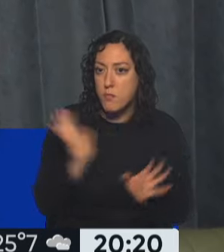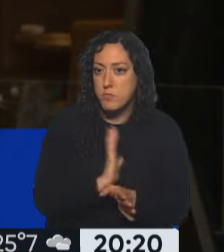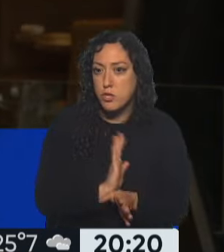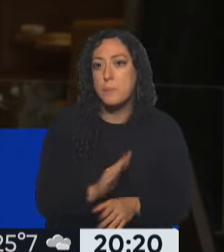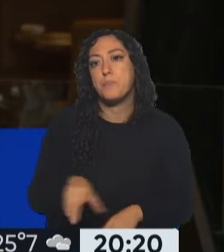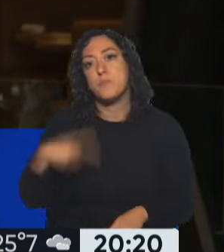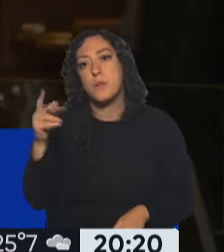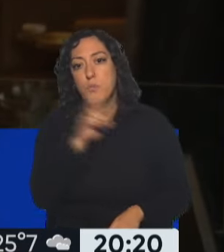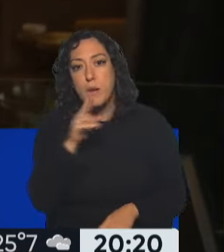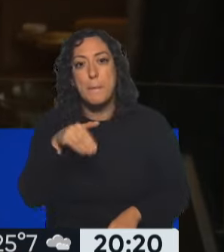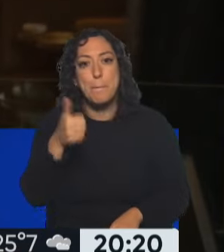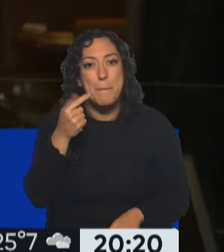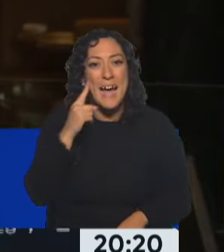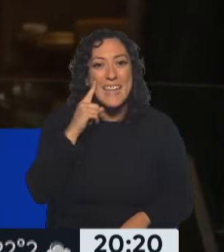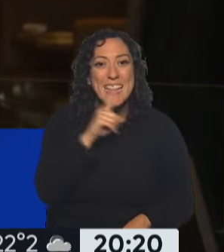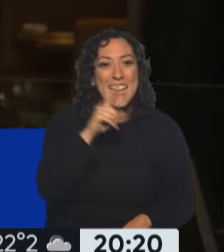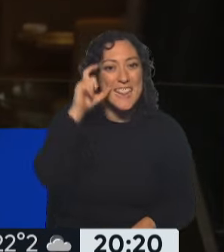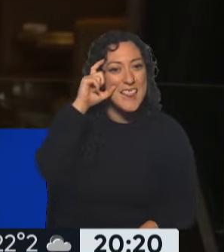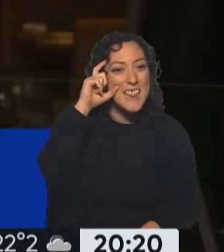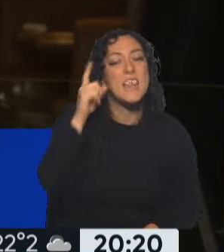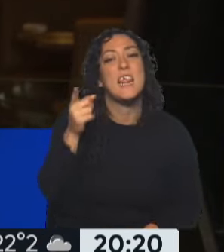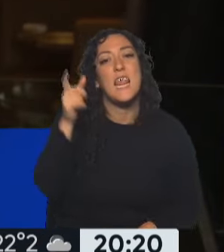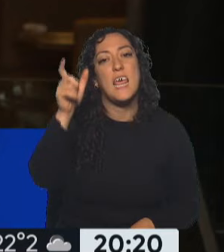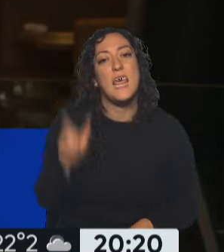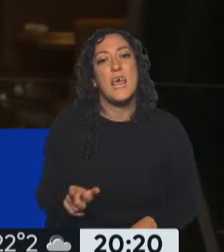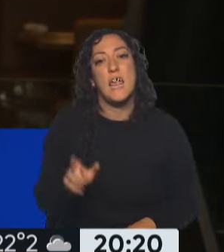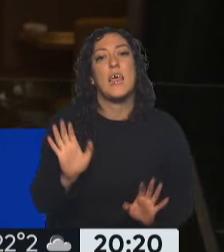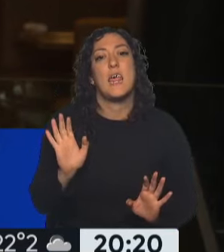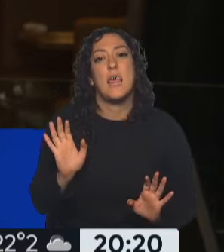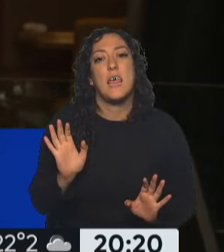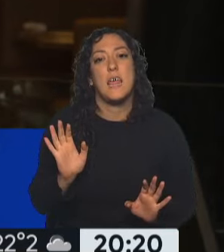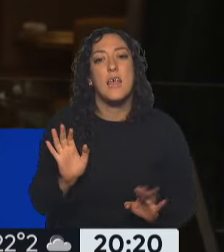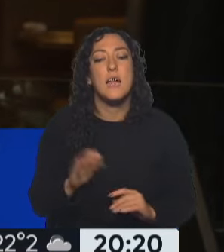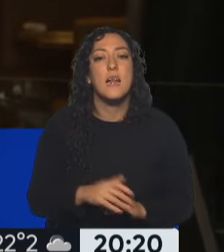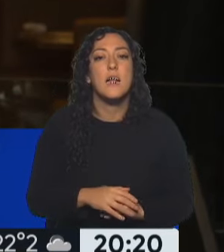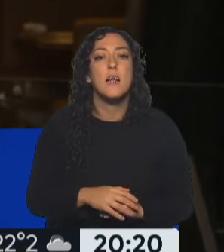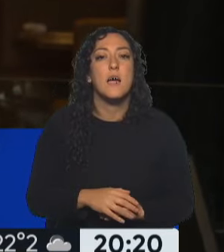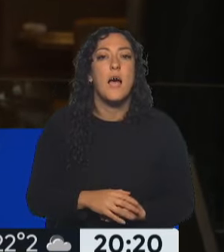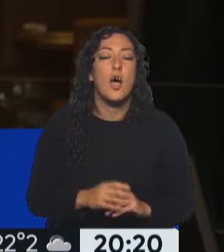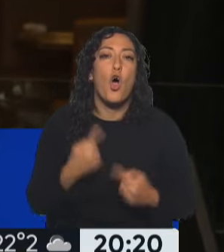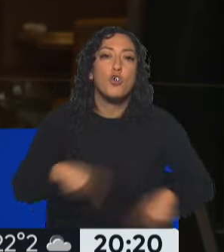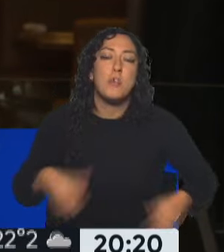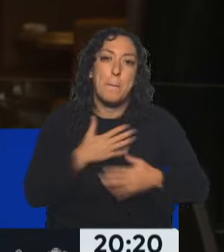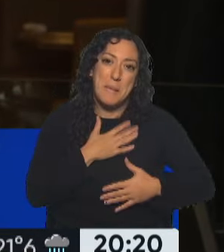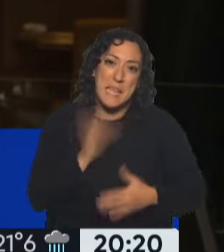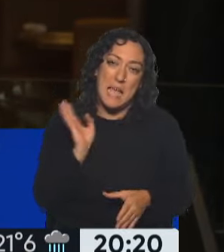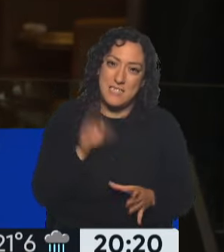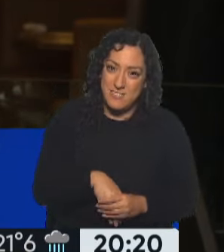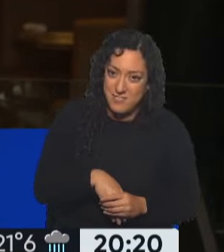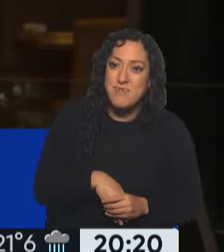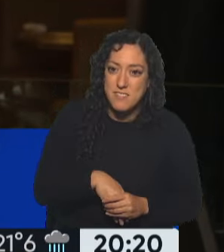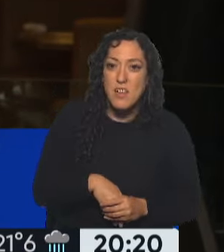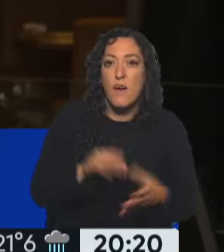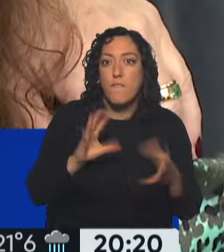Maite tiene un poquito de mucho opuesto de mí, en cuanto a cómo